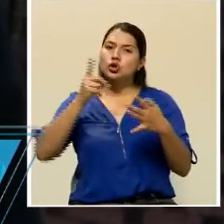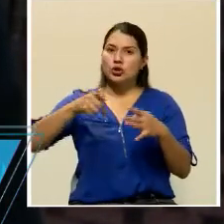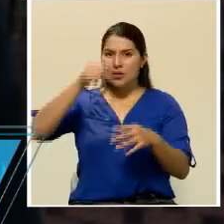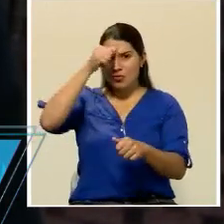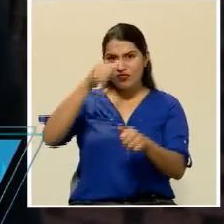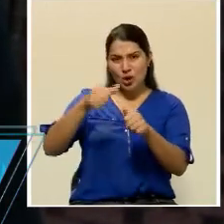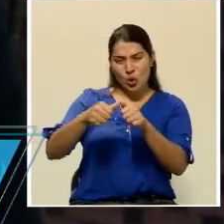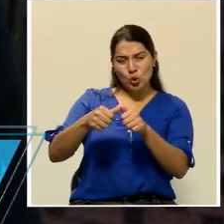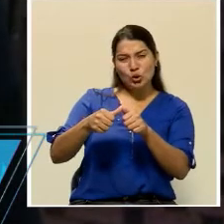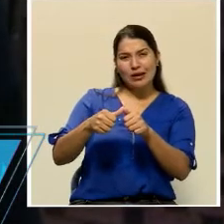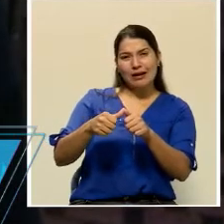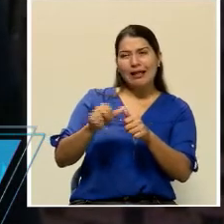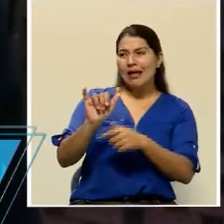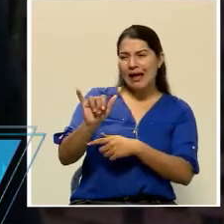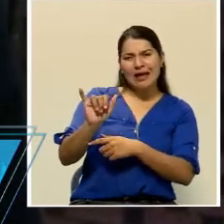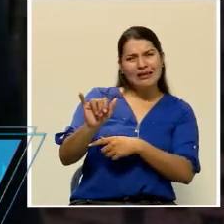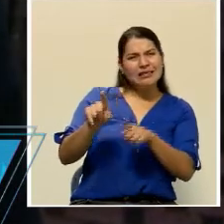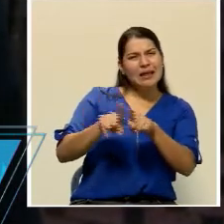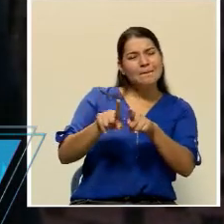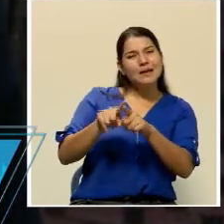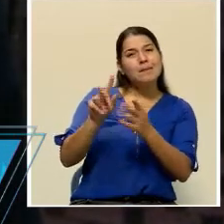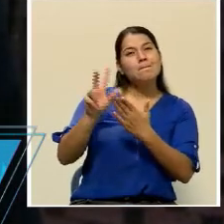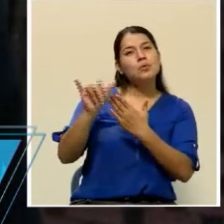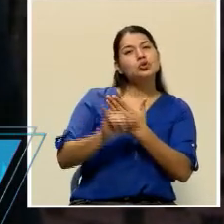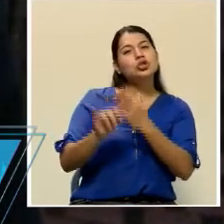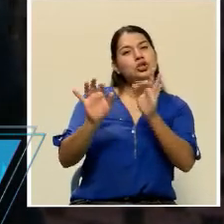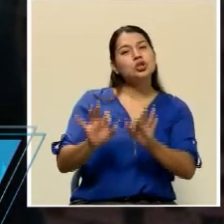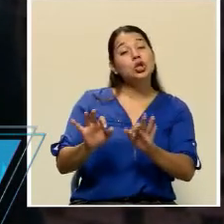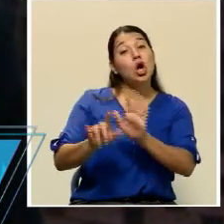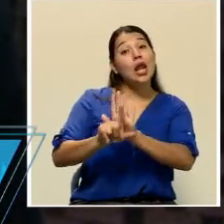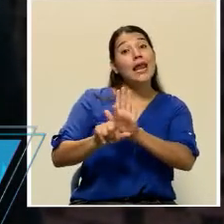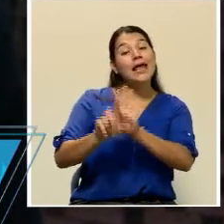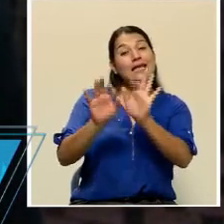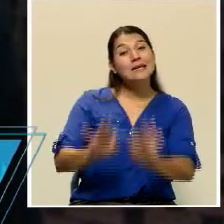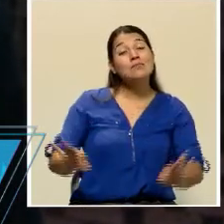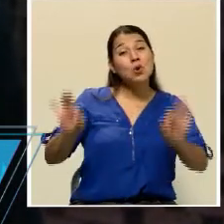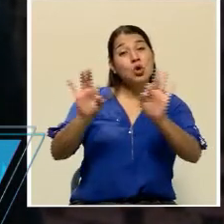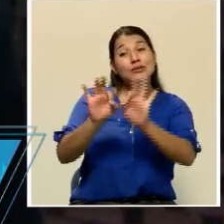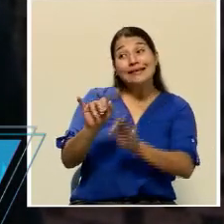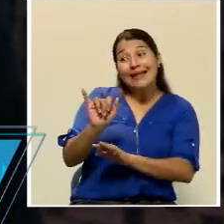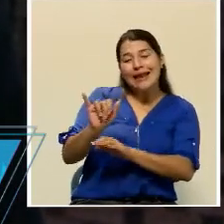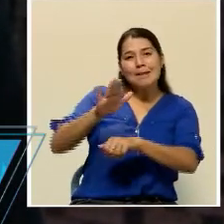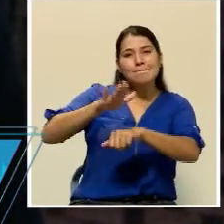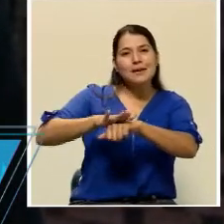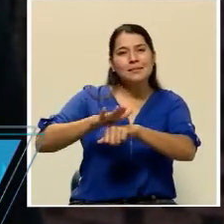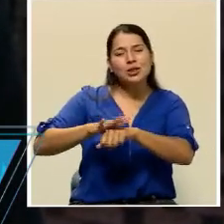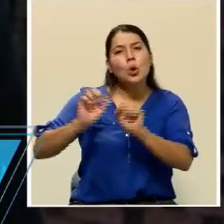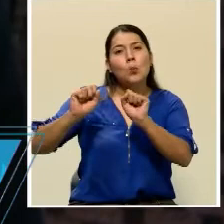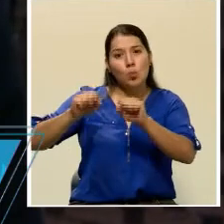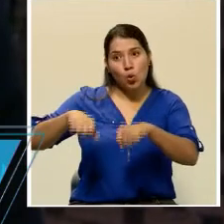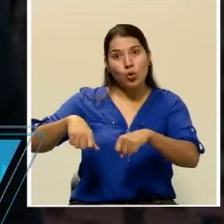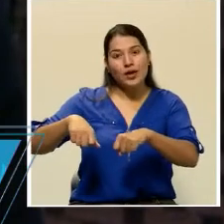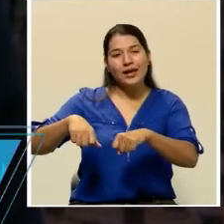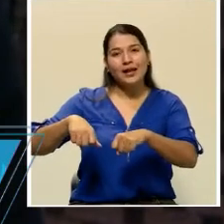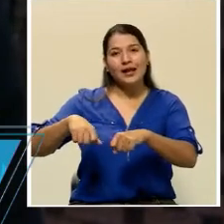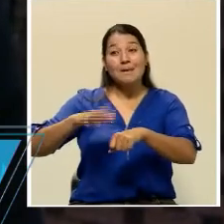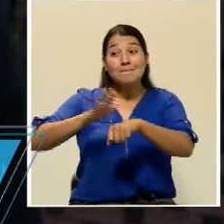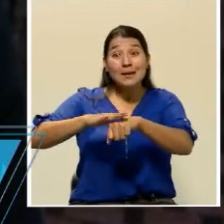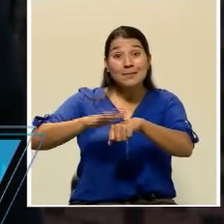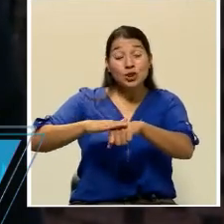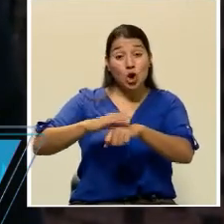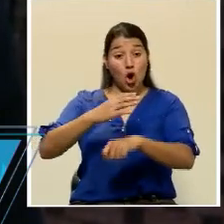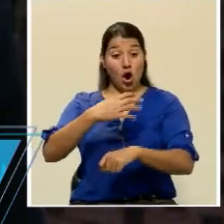que ahí estuvo aquel proyecto de ley muy importante que permitió hacer la reducción de jornadas laborales en el